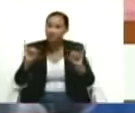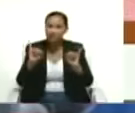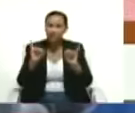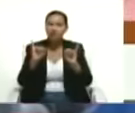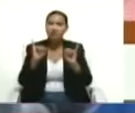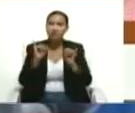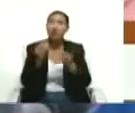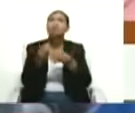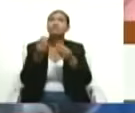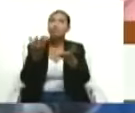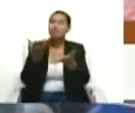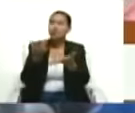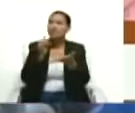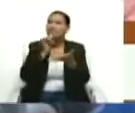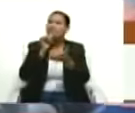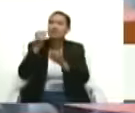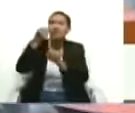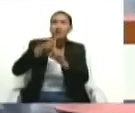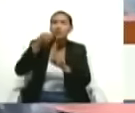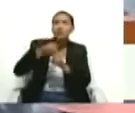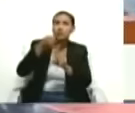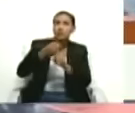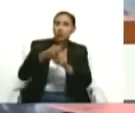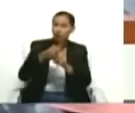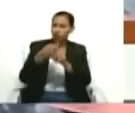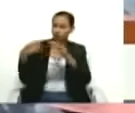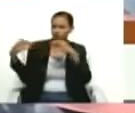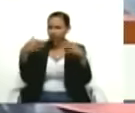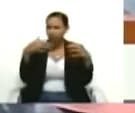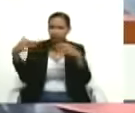No la luchó en el campo de Carabobo,